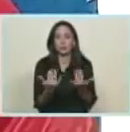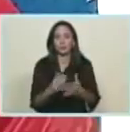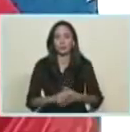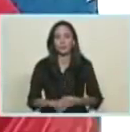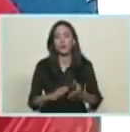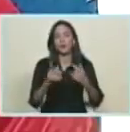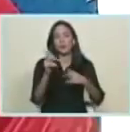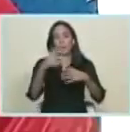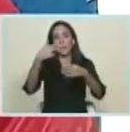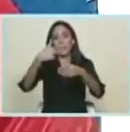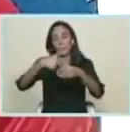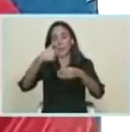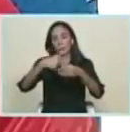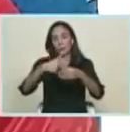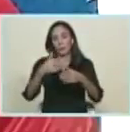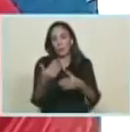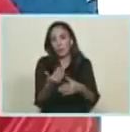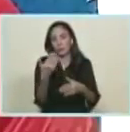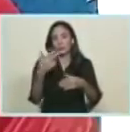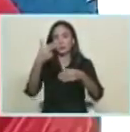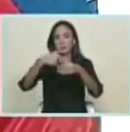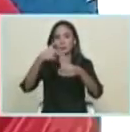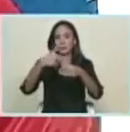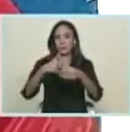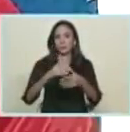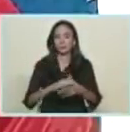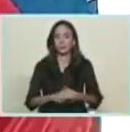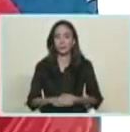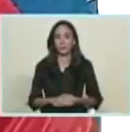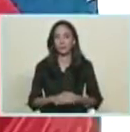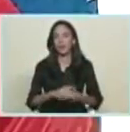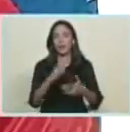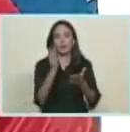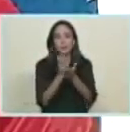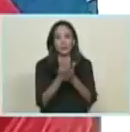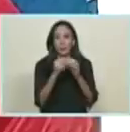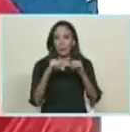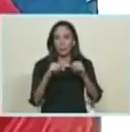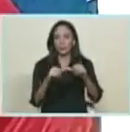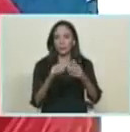Y el petróleo ha sido y será